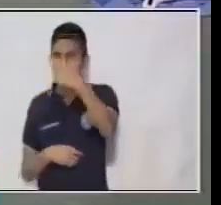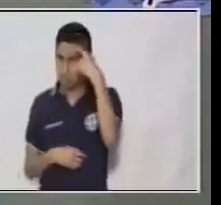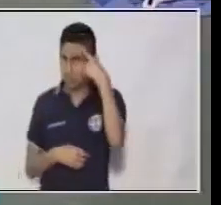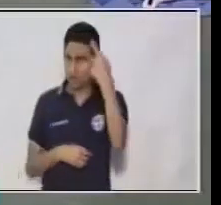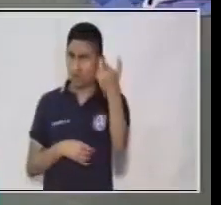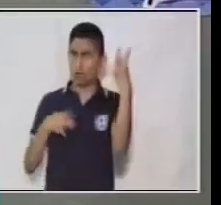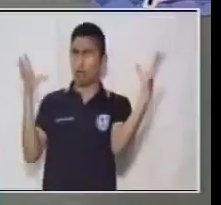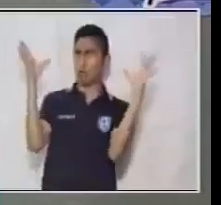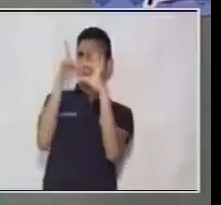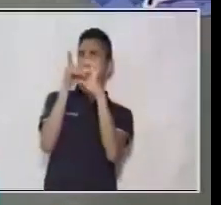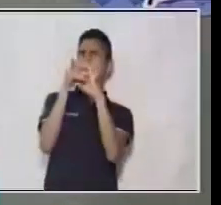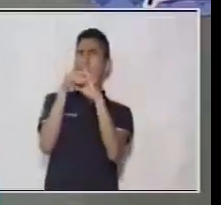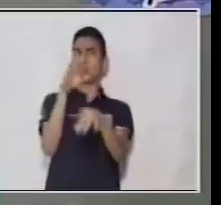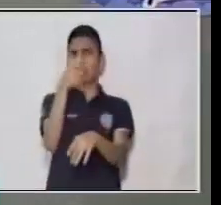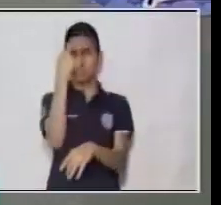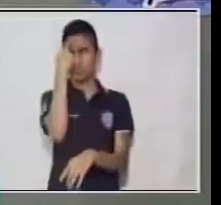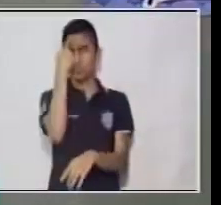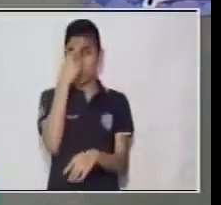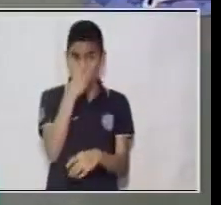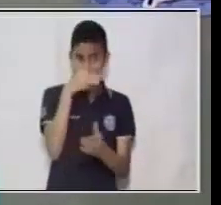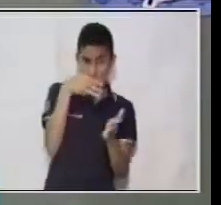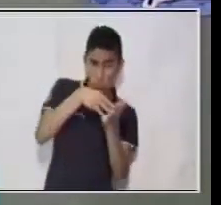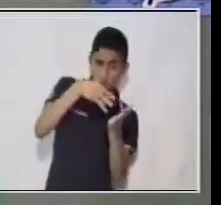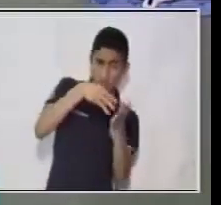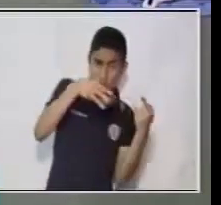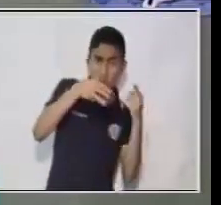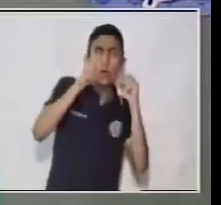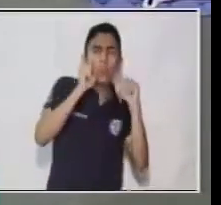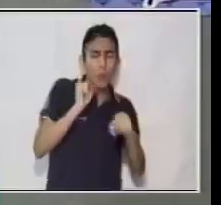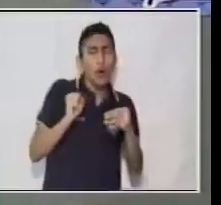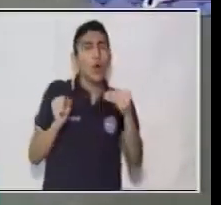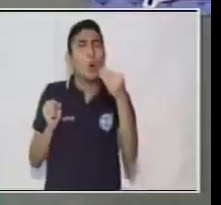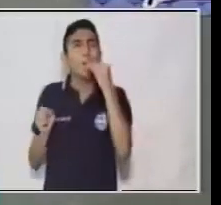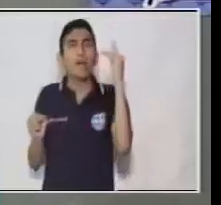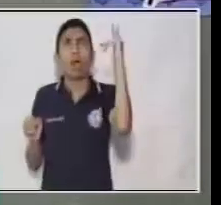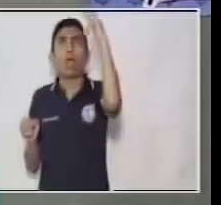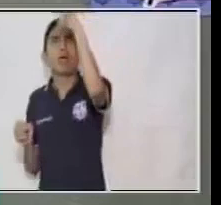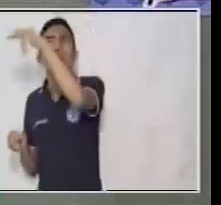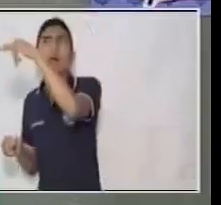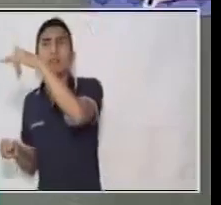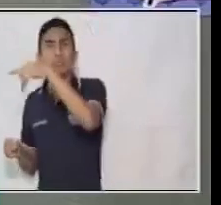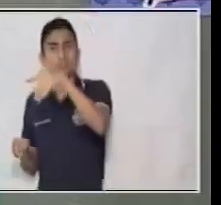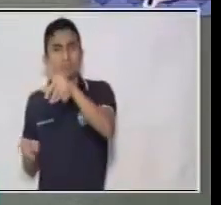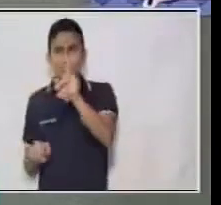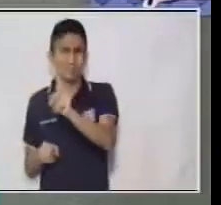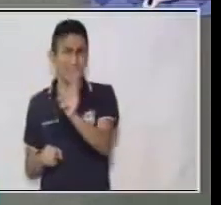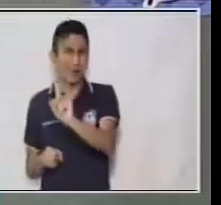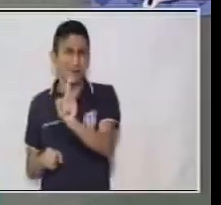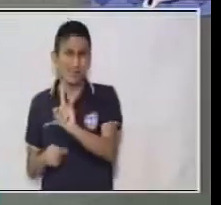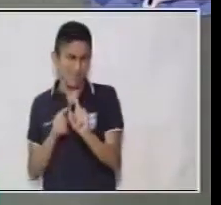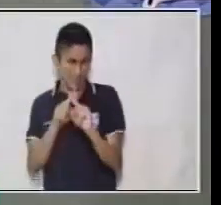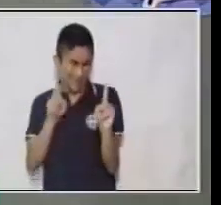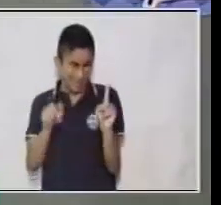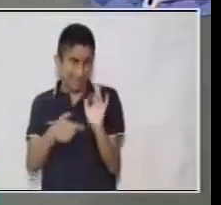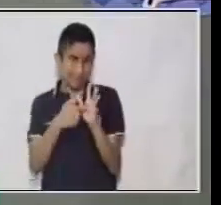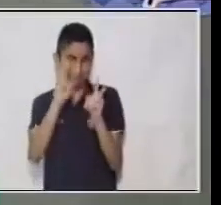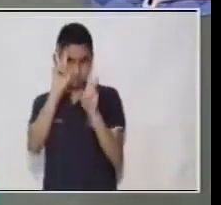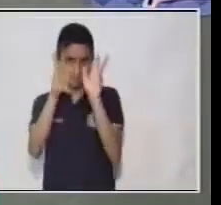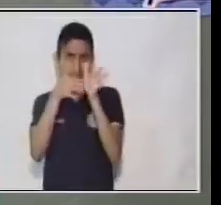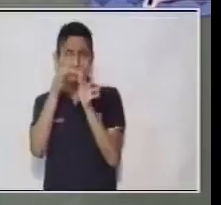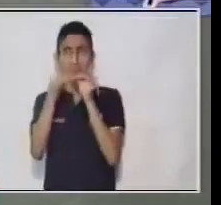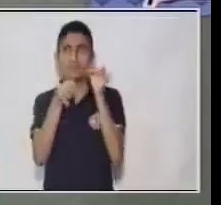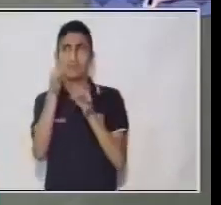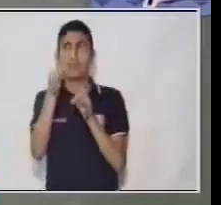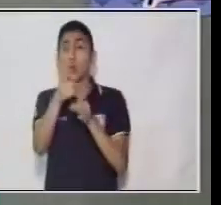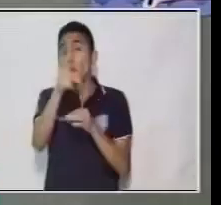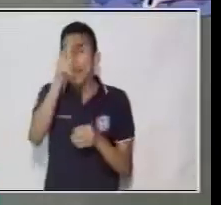es lógico? ¿Qué piensas? No, ¿verdad? A ver, vamos a buscar